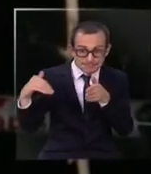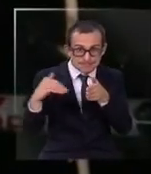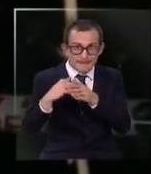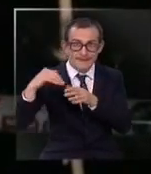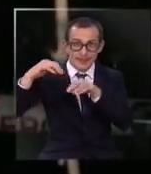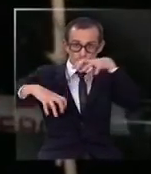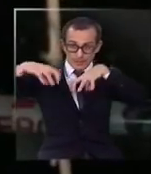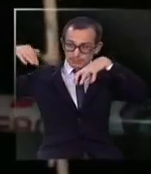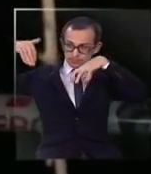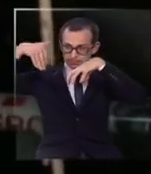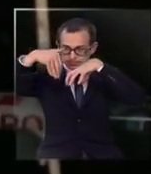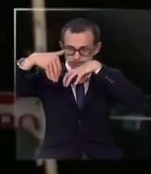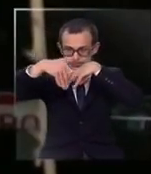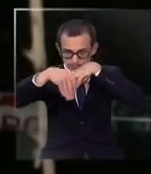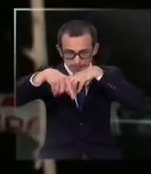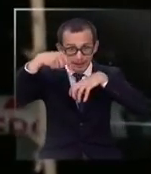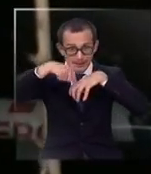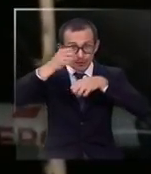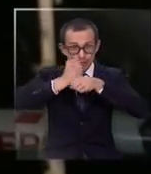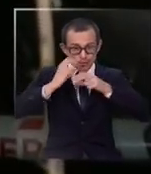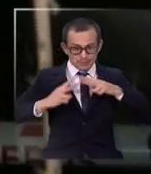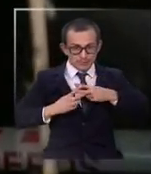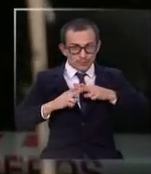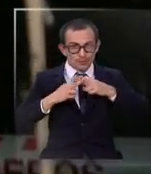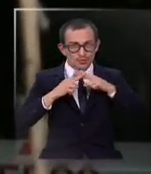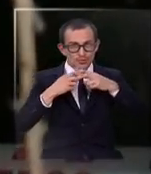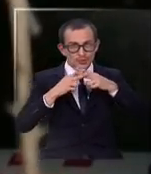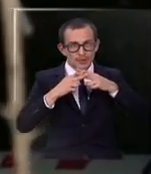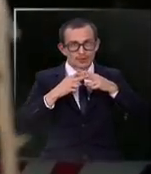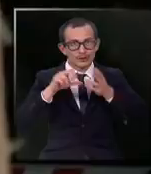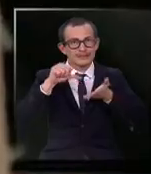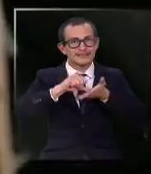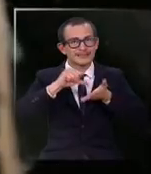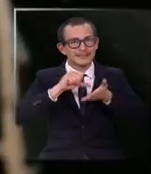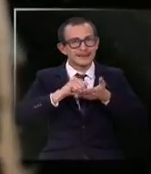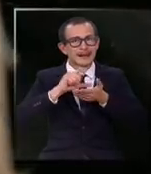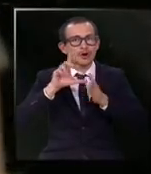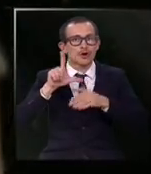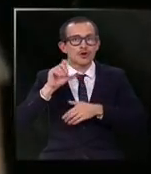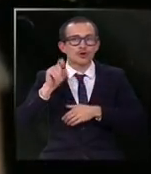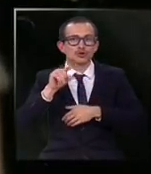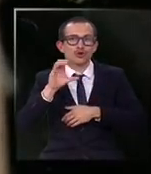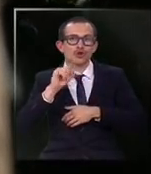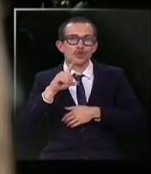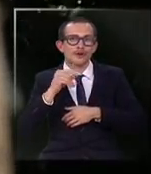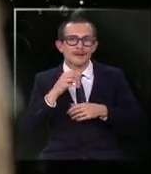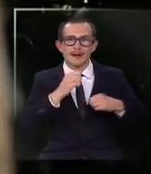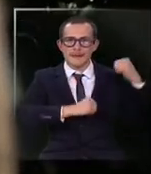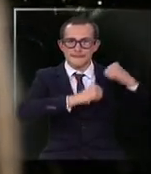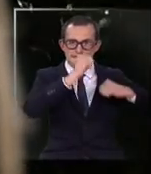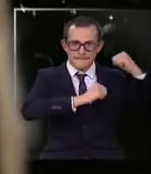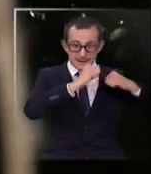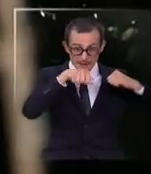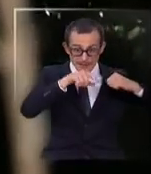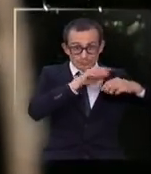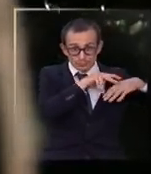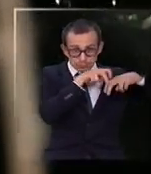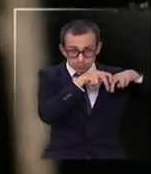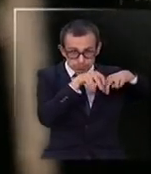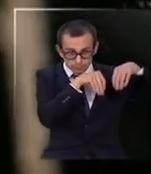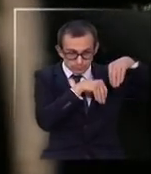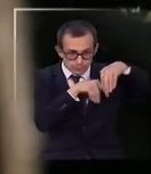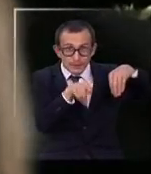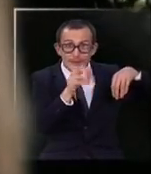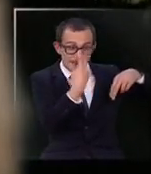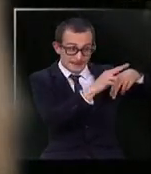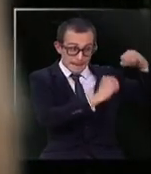la cordillera, desde las faenas donde se está construyendo la central Los Cóndores a cargo de la empresa Ferrovial, y son precisamente